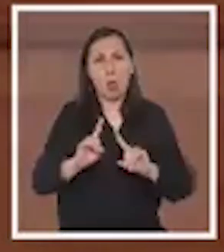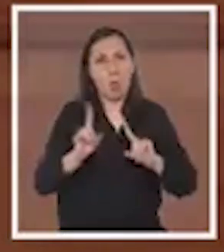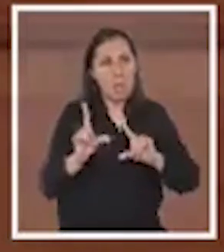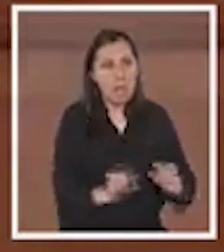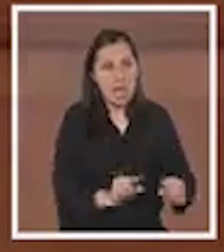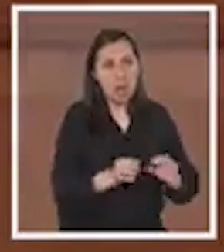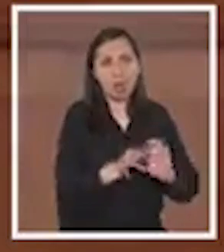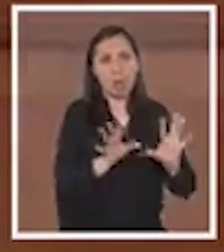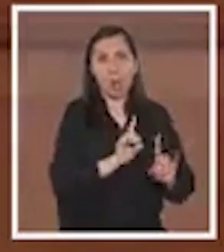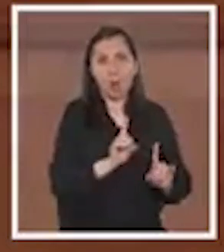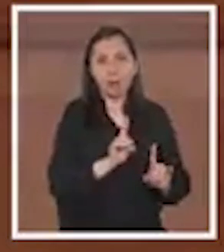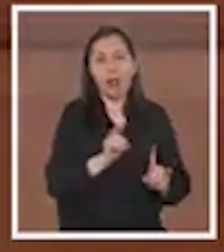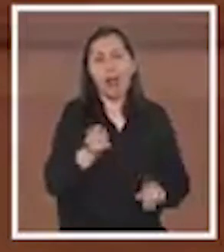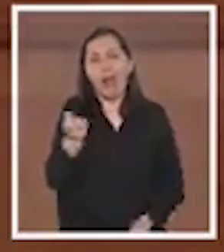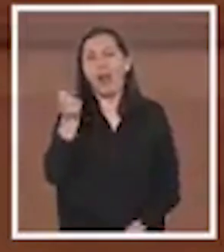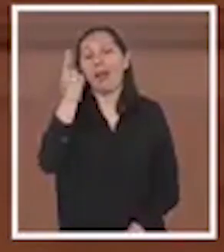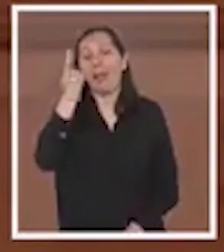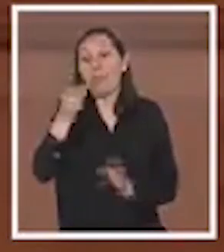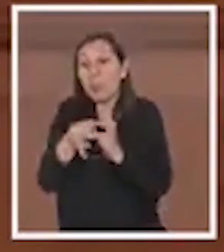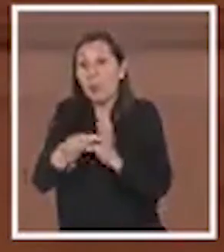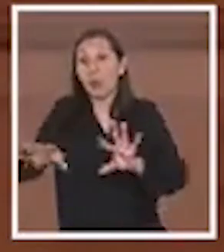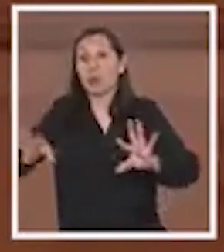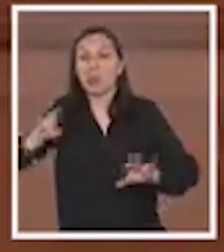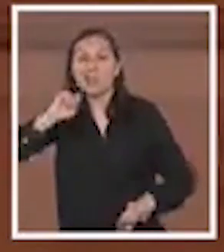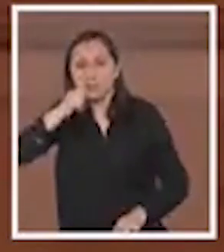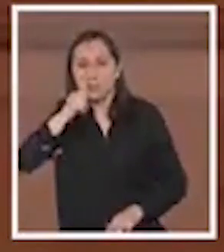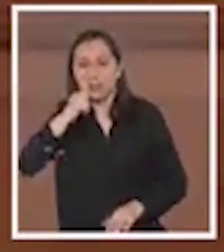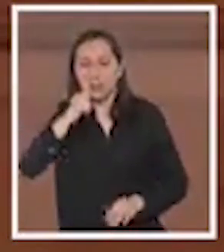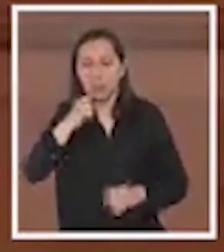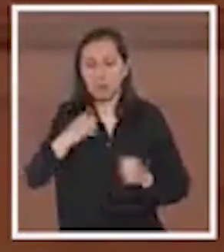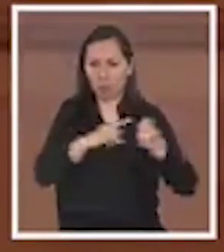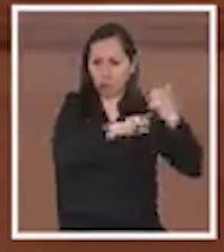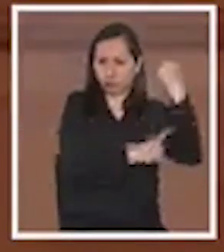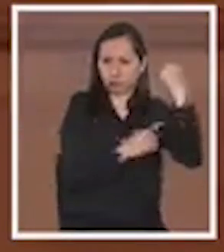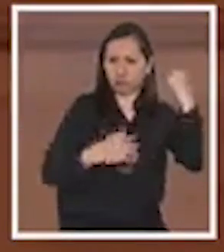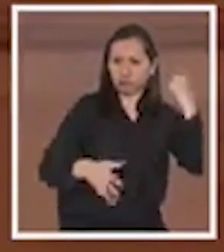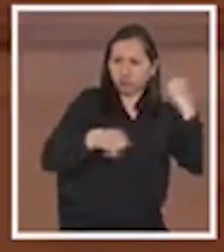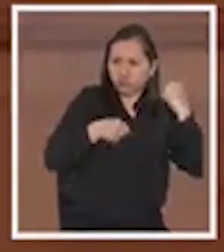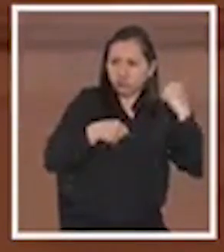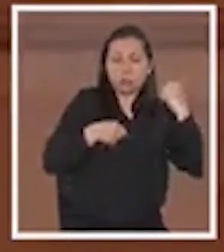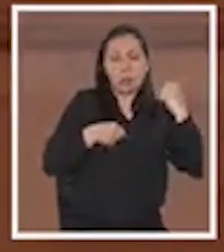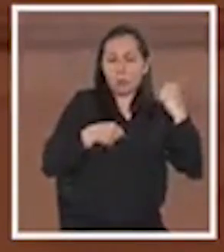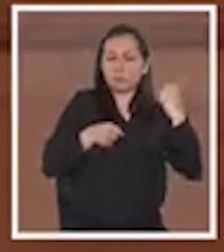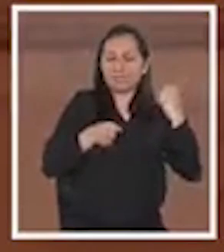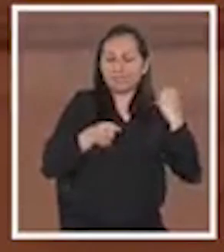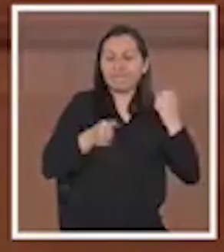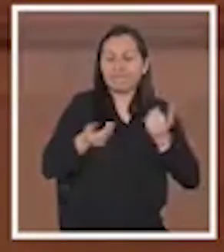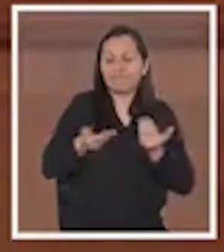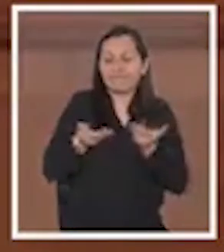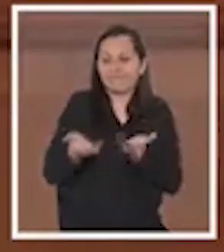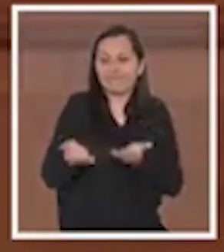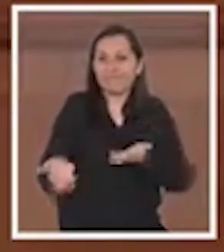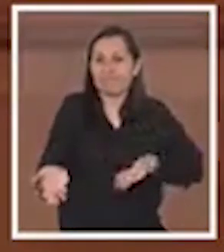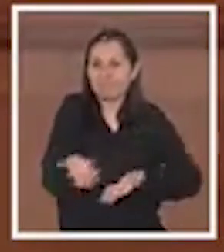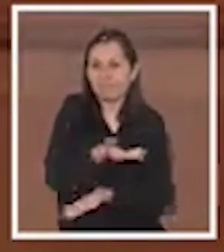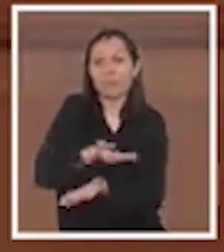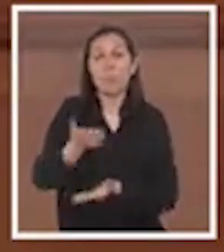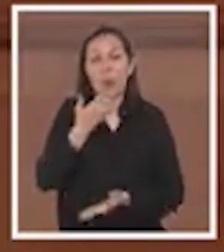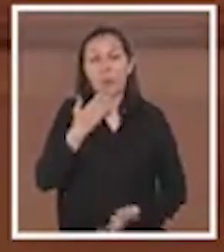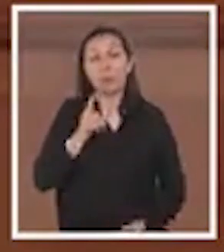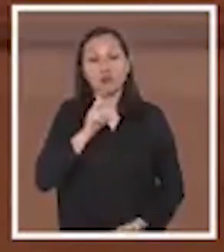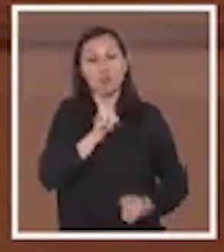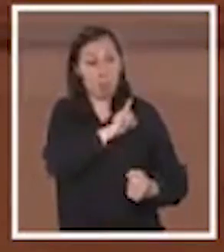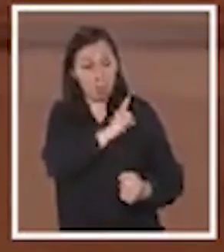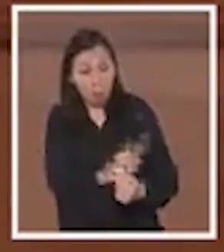menos, eso significa entender que la democracia implica ceder poder. Que quienes tenemos poder hoy día, tenemos que también ser